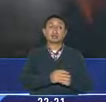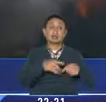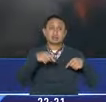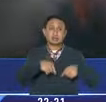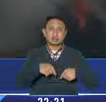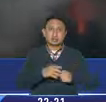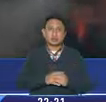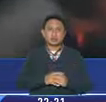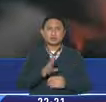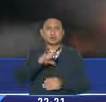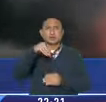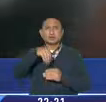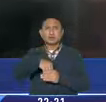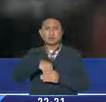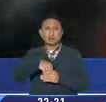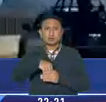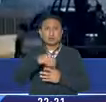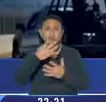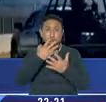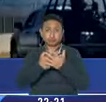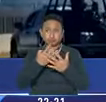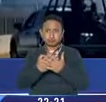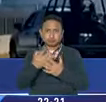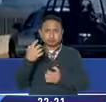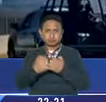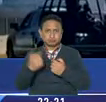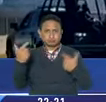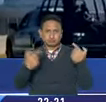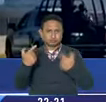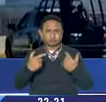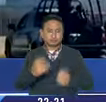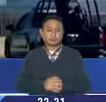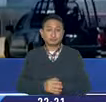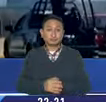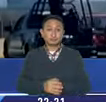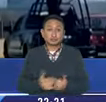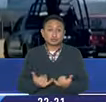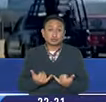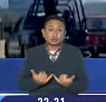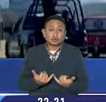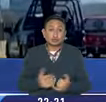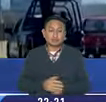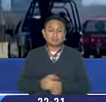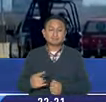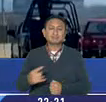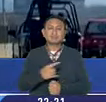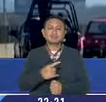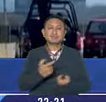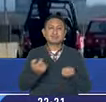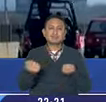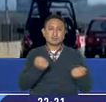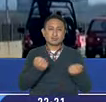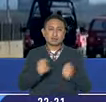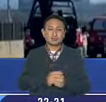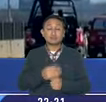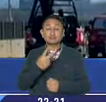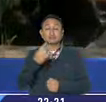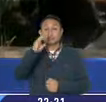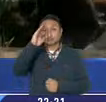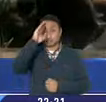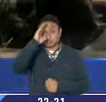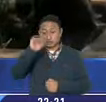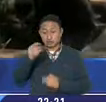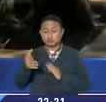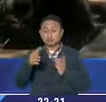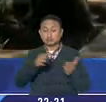motines al interior de varios centros carcelarios. Lo que hasta hoy se conoce es que en medio de este operativo, 2 agentes de policía